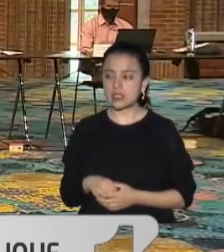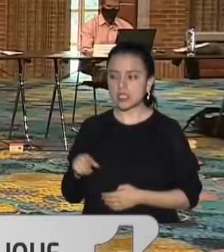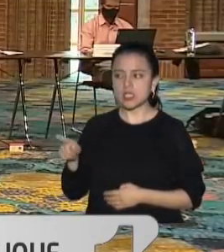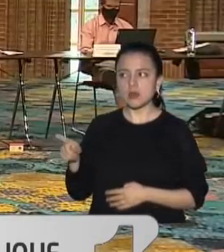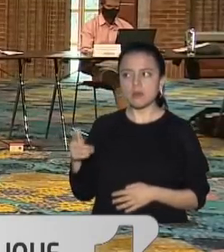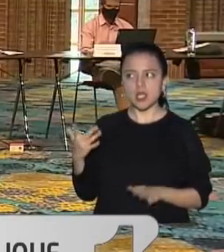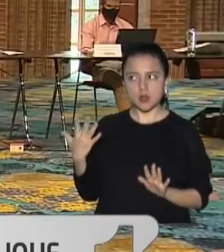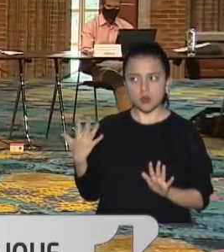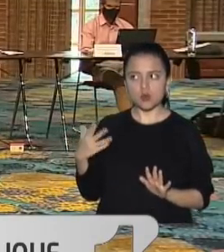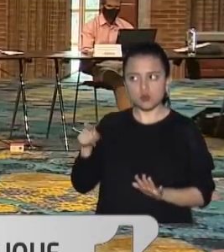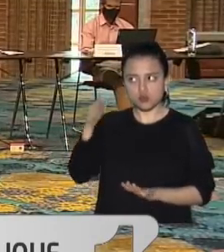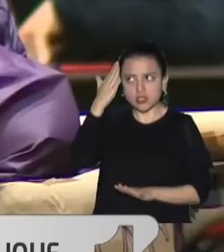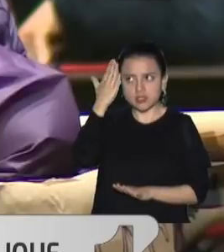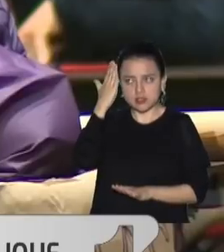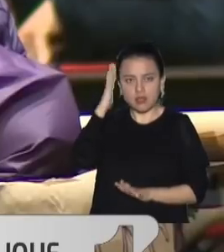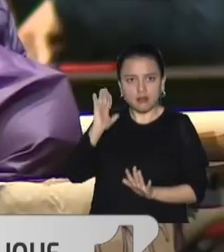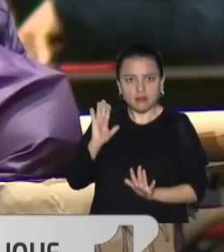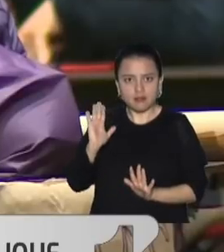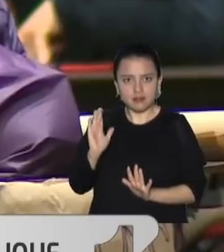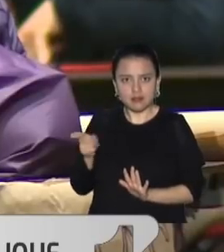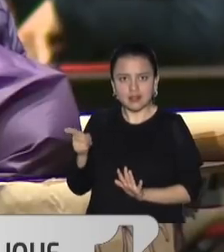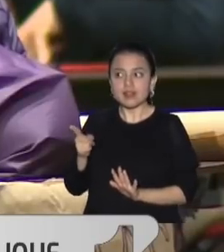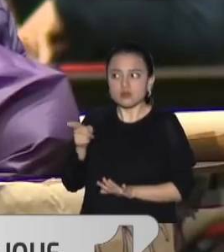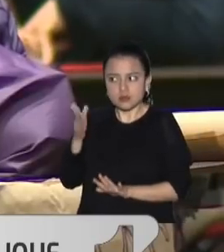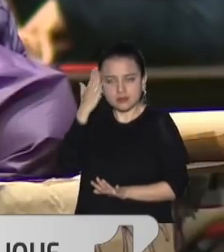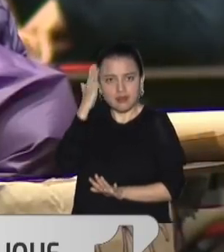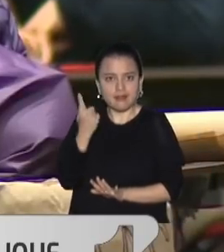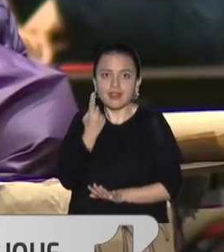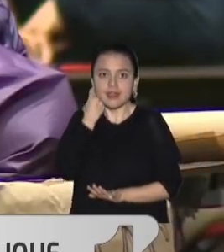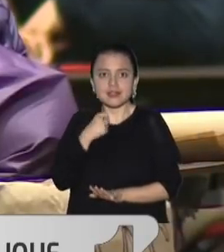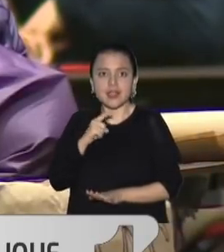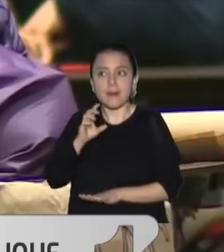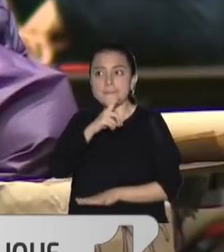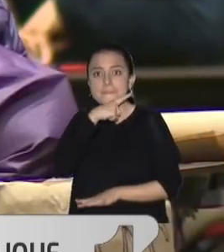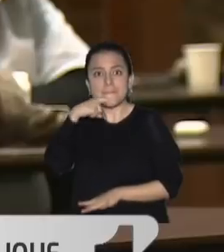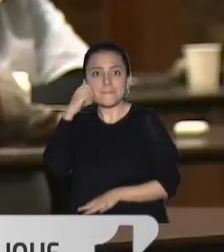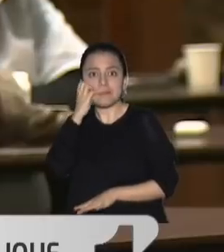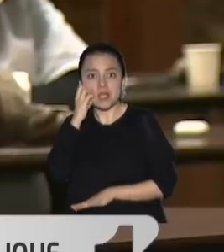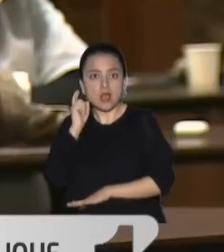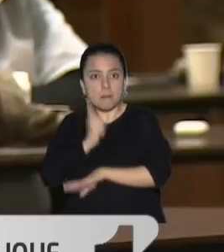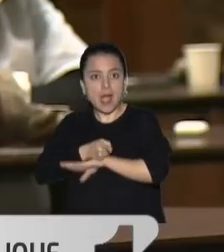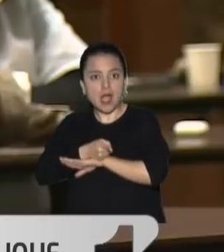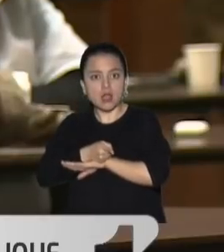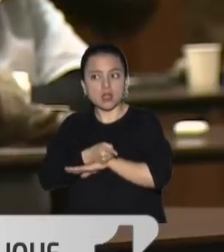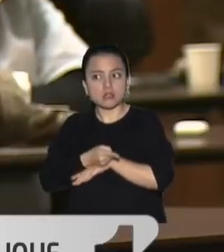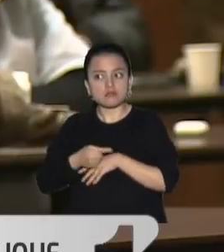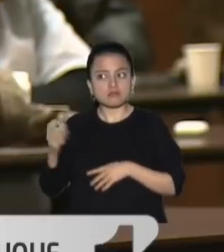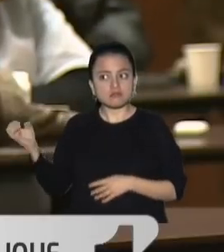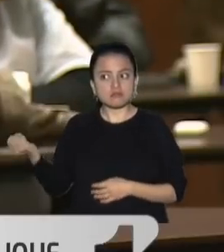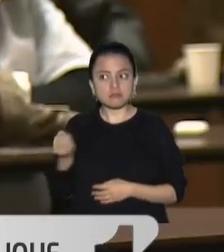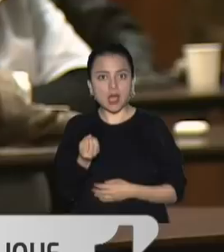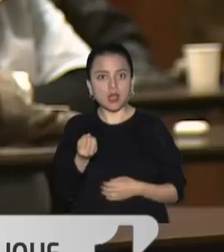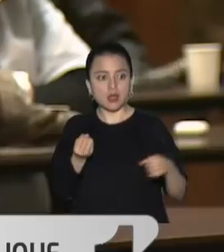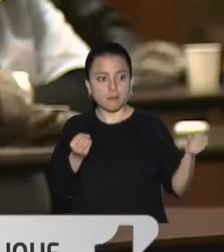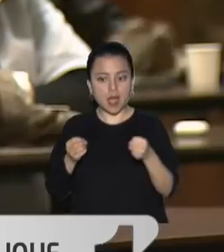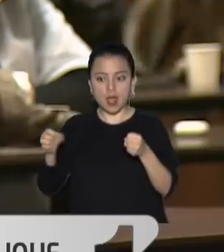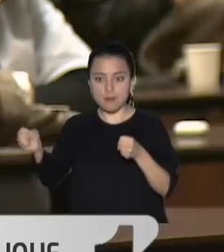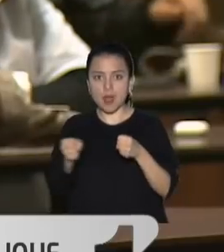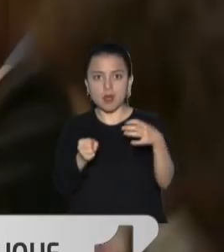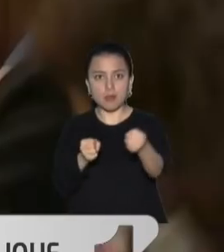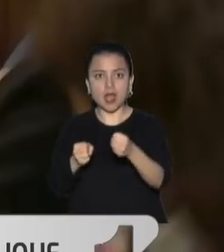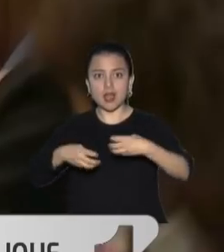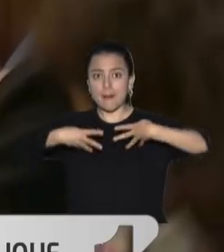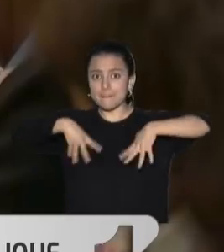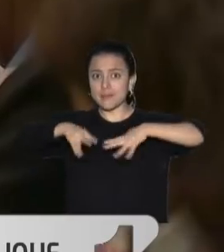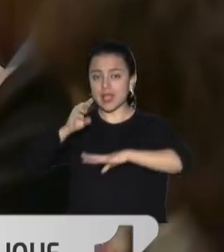que se va a utilizar la fuerza pública para levantar los bloqueos, ¿esto cómo ha afectado el ambiente alrededor de los diálogos con